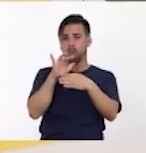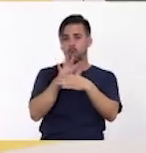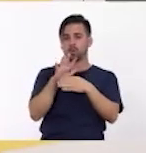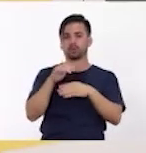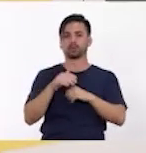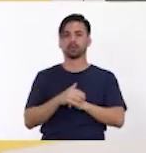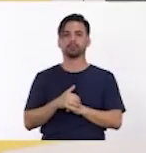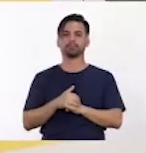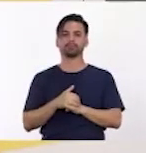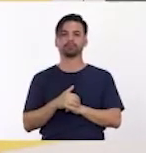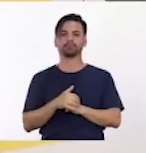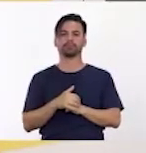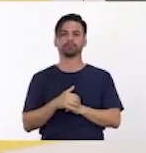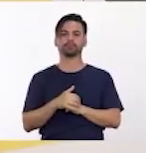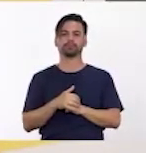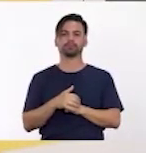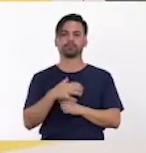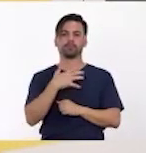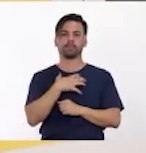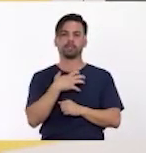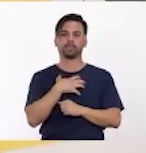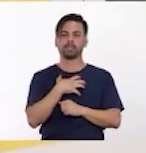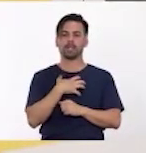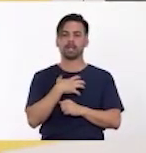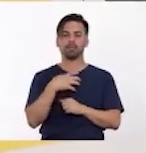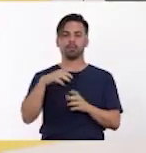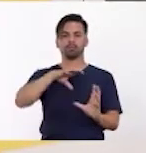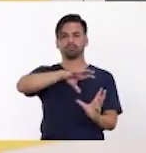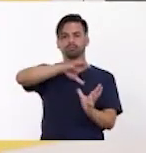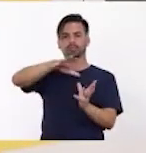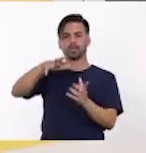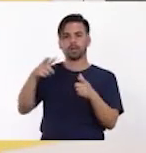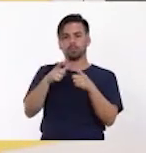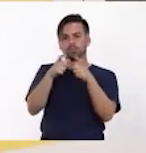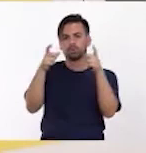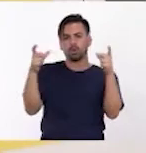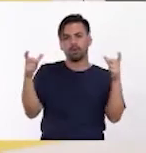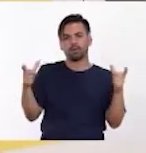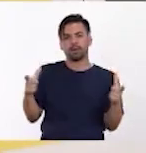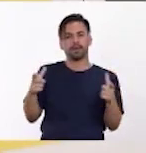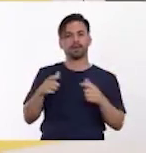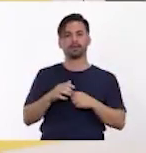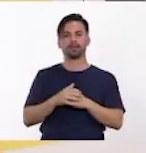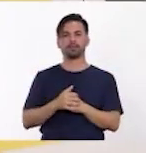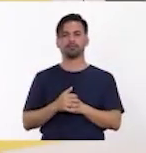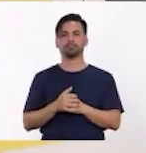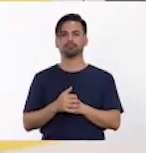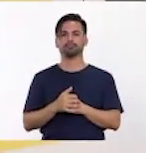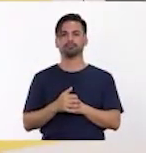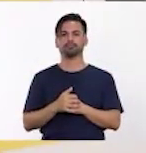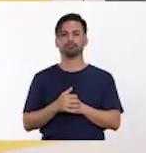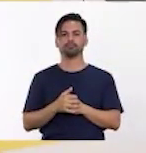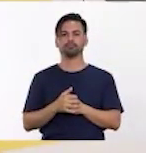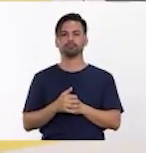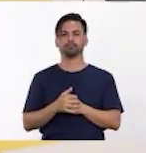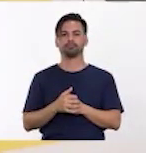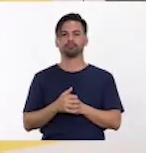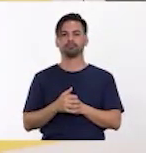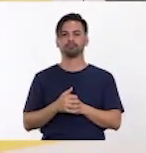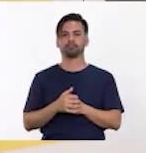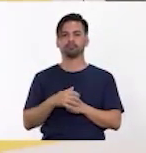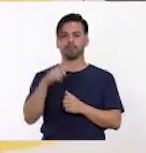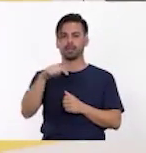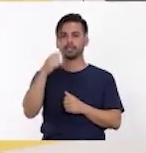área del mundo más grande en toda su costa precisamente, y allí tenemos pero aquí en